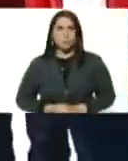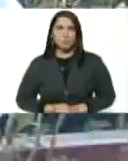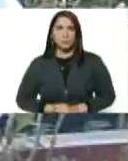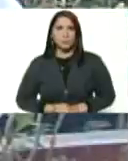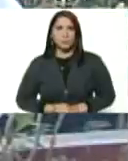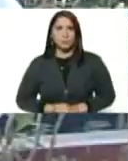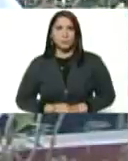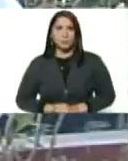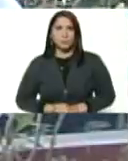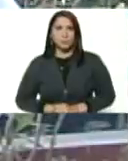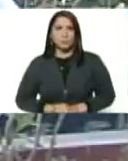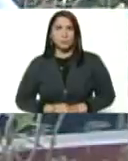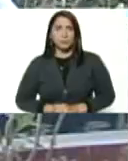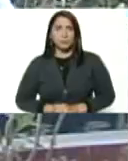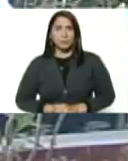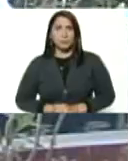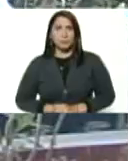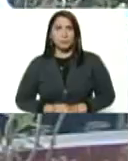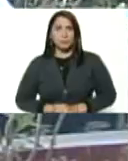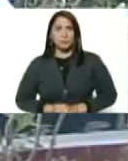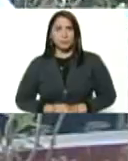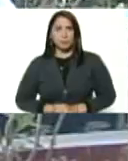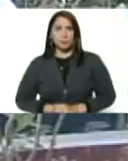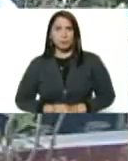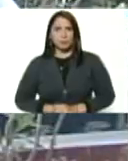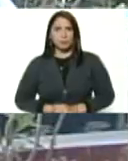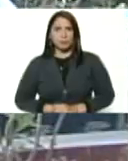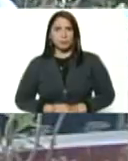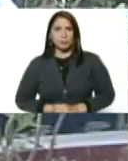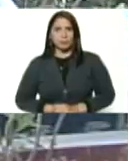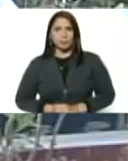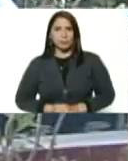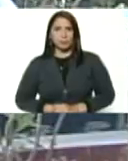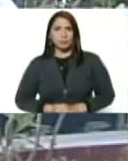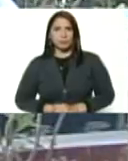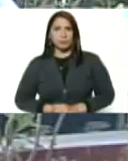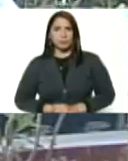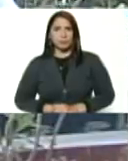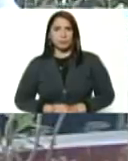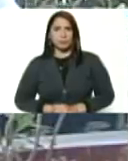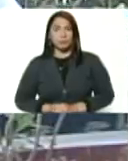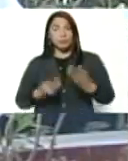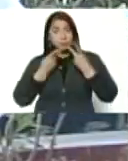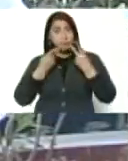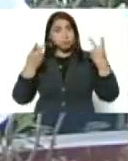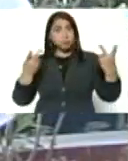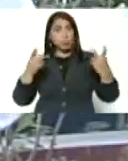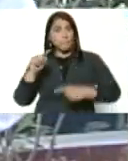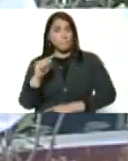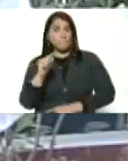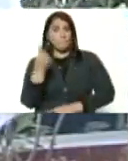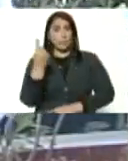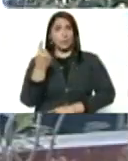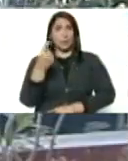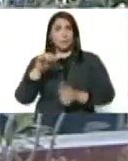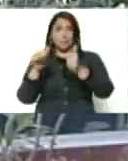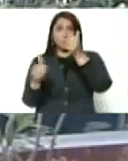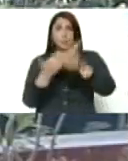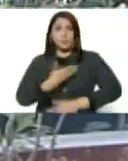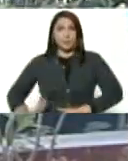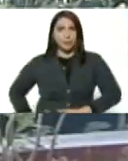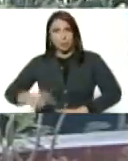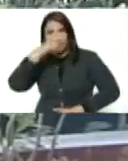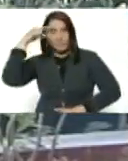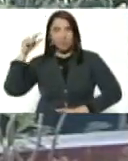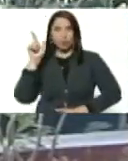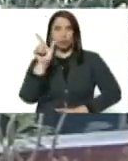Sí, amigos de Venezolana Eterna. ¡Más, señor Ezequiel! Tenían ustedes aquí las declaraciones del primer vicepresidente del Partido Socialista